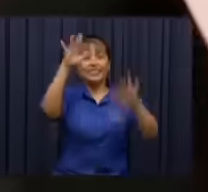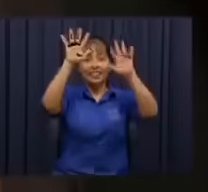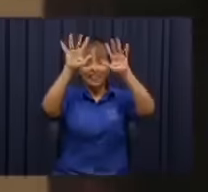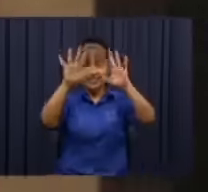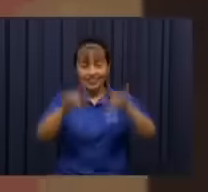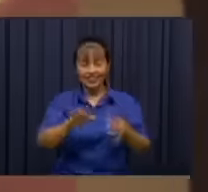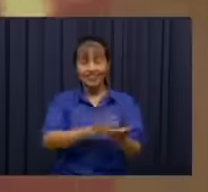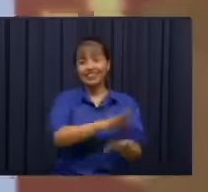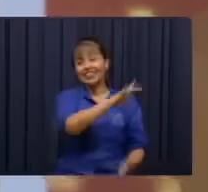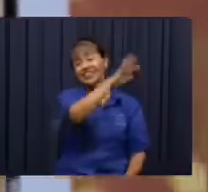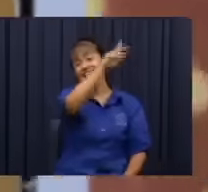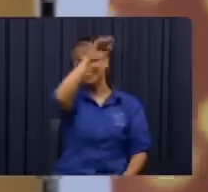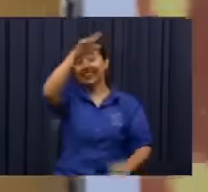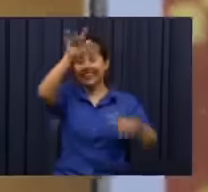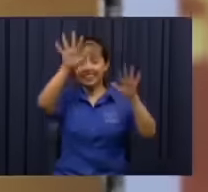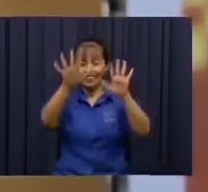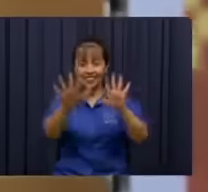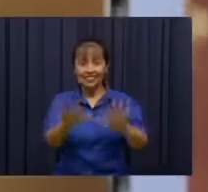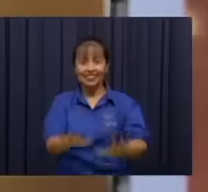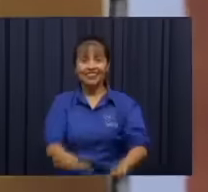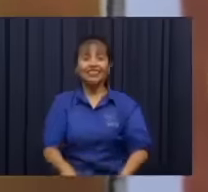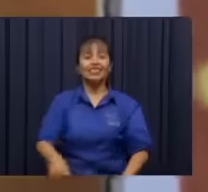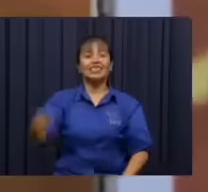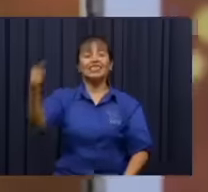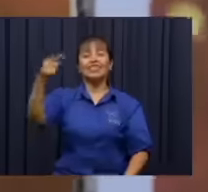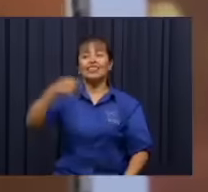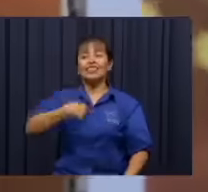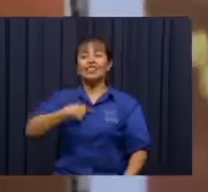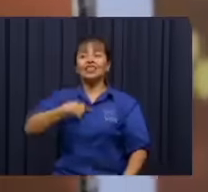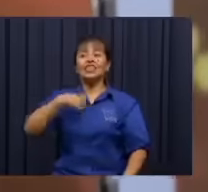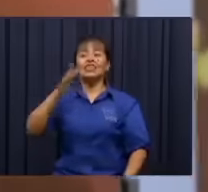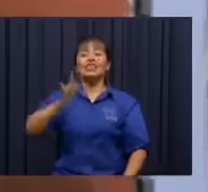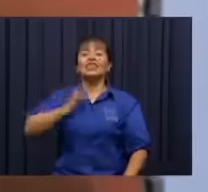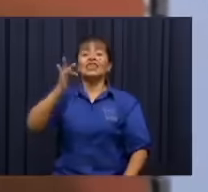Está cayendo de su gloria hoy aquí. Lo puedo yo